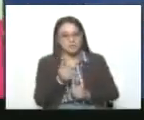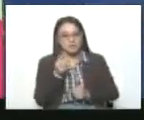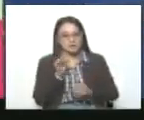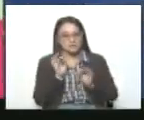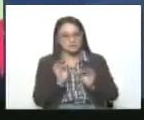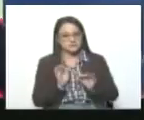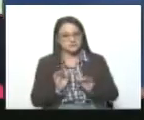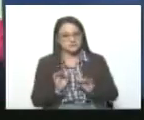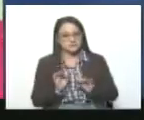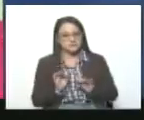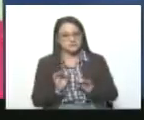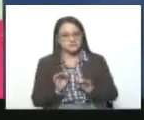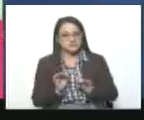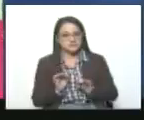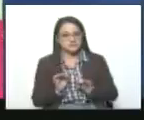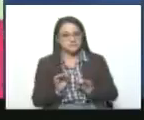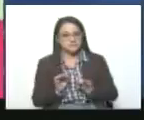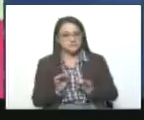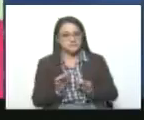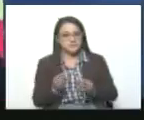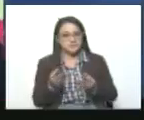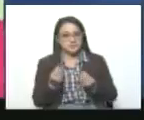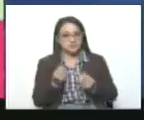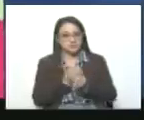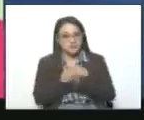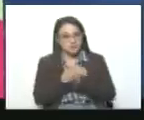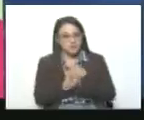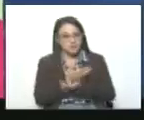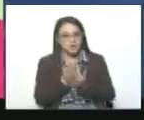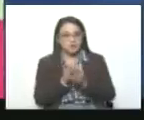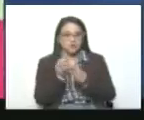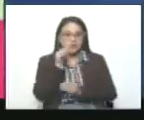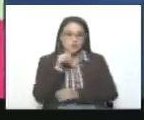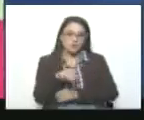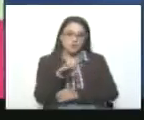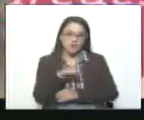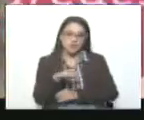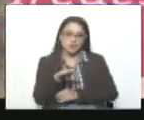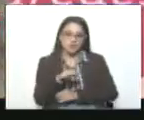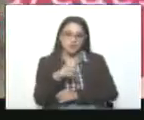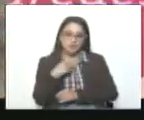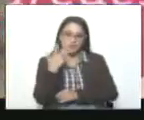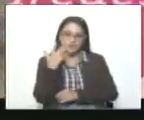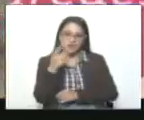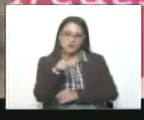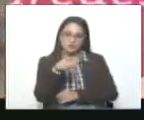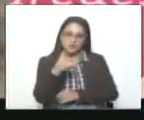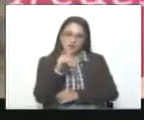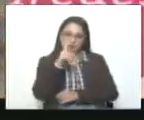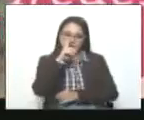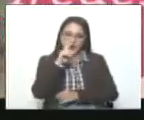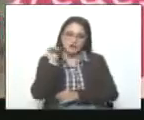consolidado y con mucho amor a todo nuestro pueblo. Yo veo que tú tienes años ya